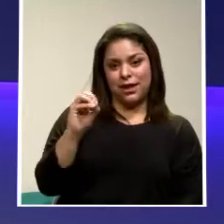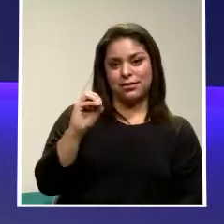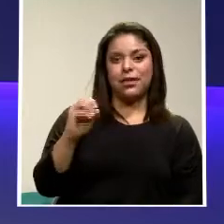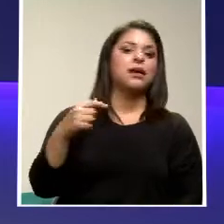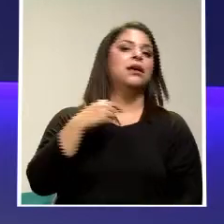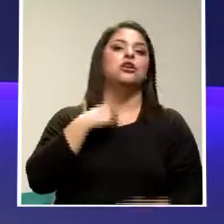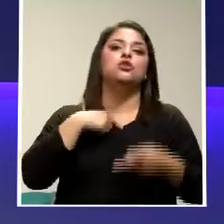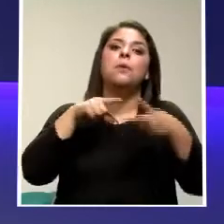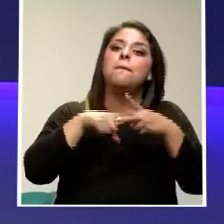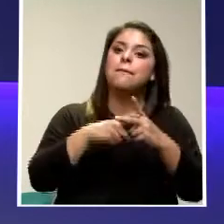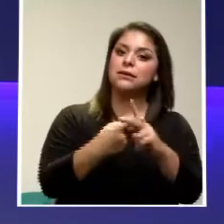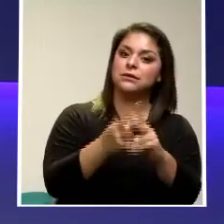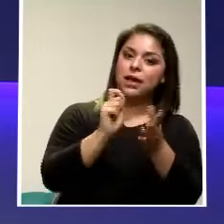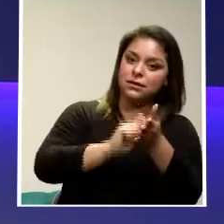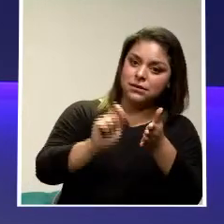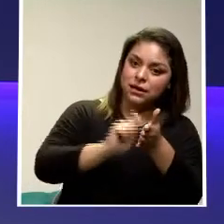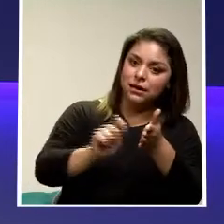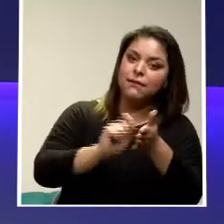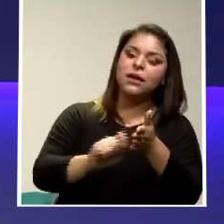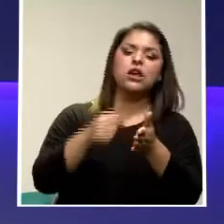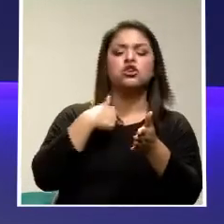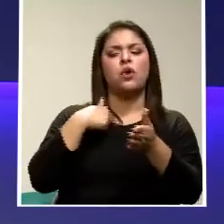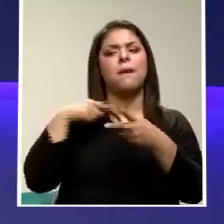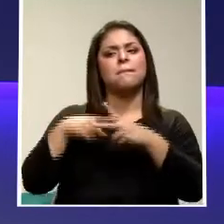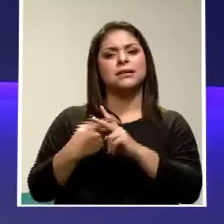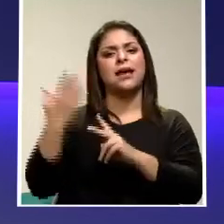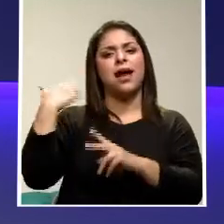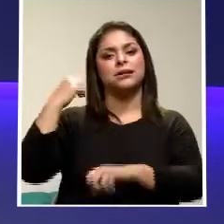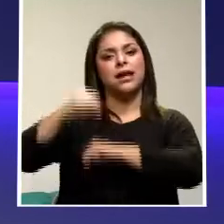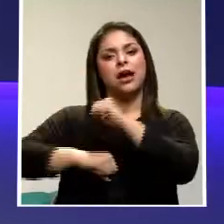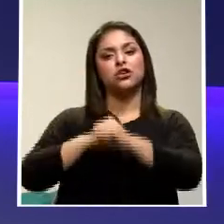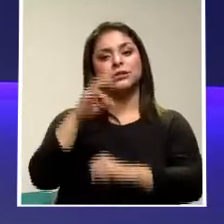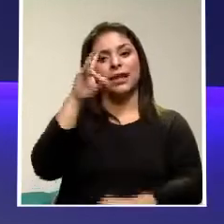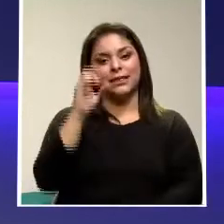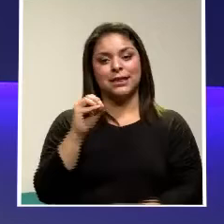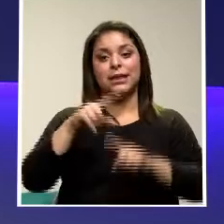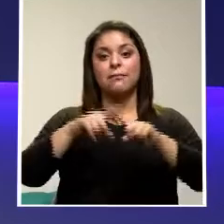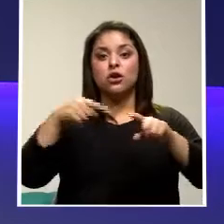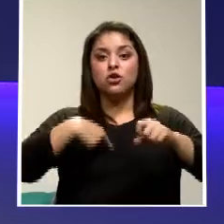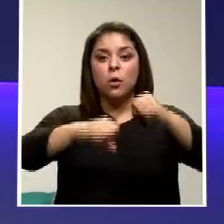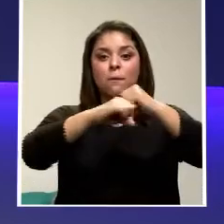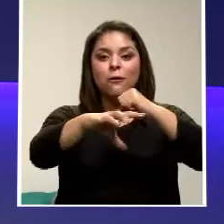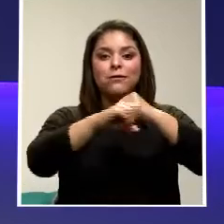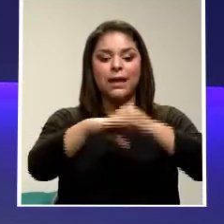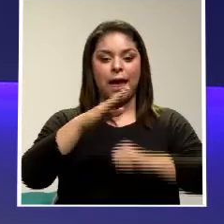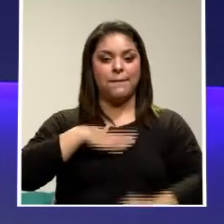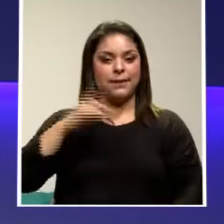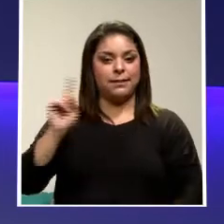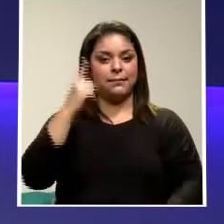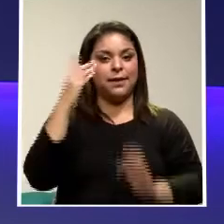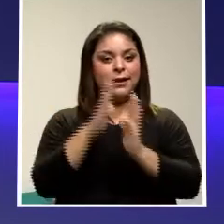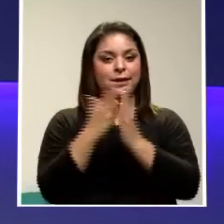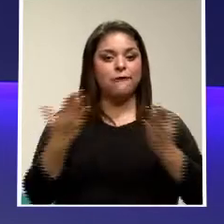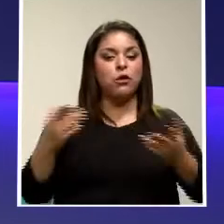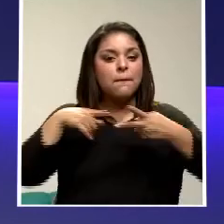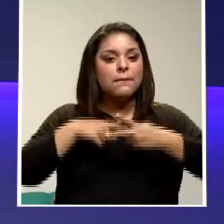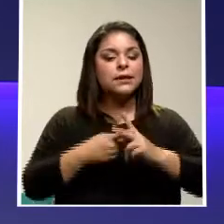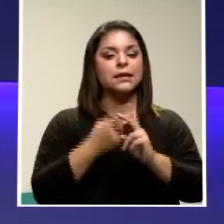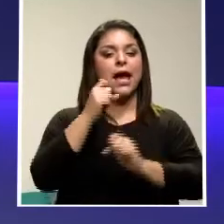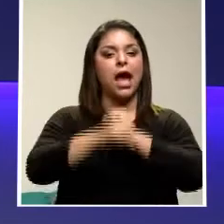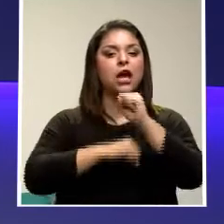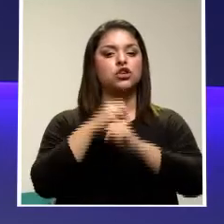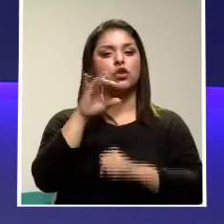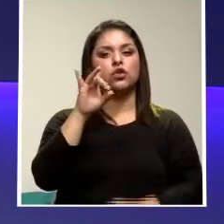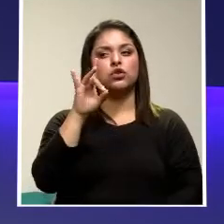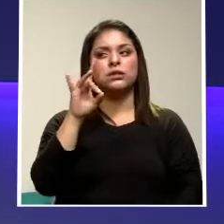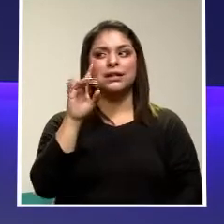a escribir, empecé a escribir en los años 70, pero publiqué mi primer libro a inicios de los años 80. En el 83.